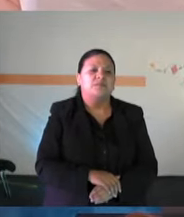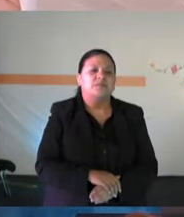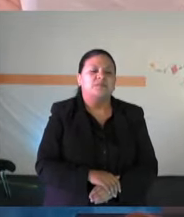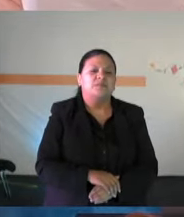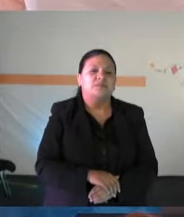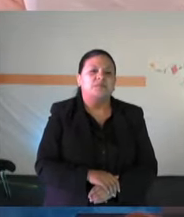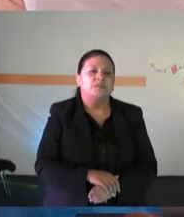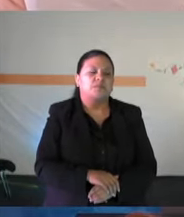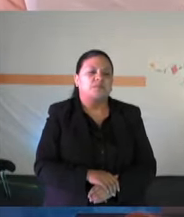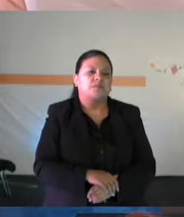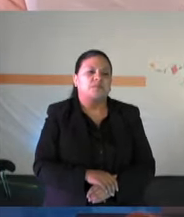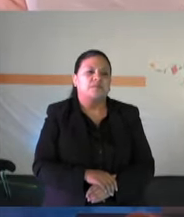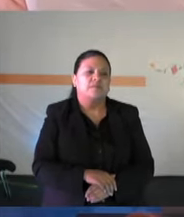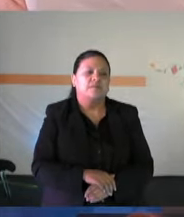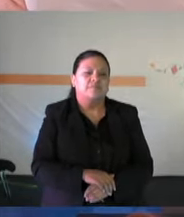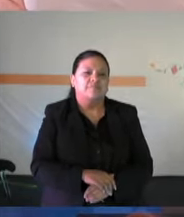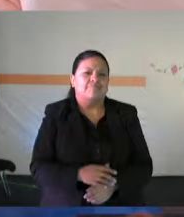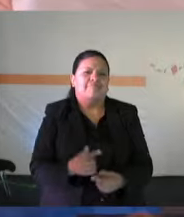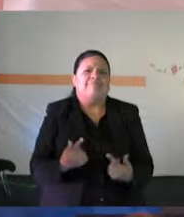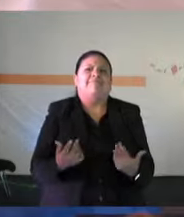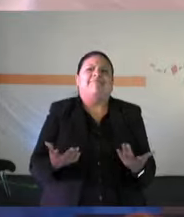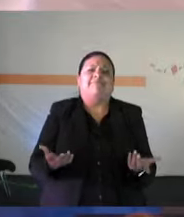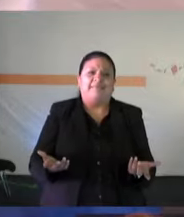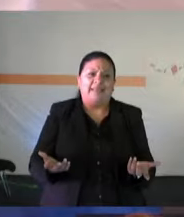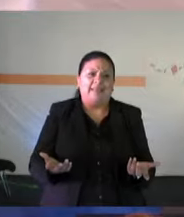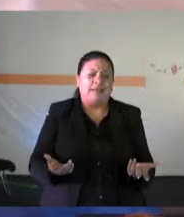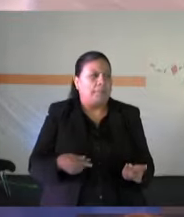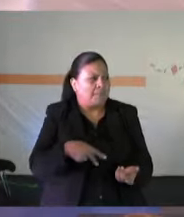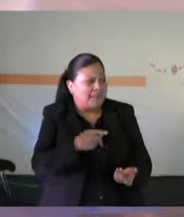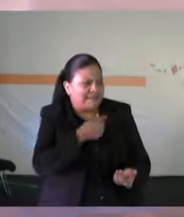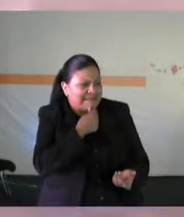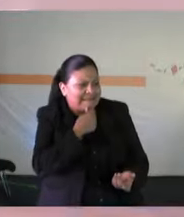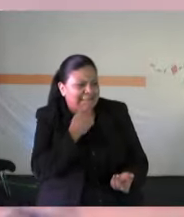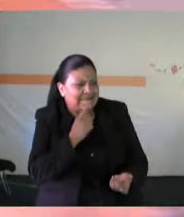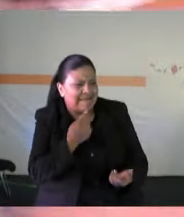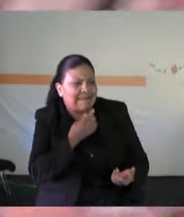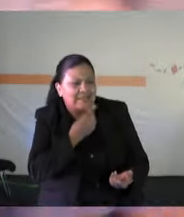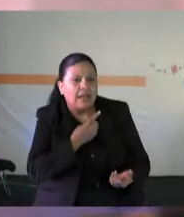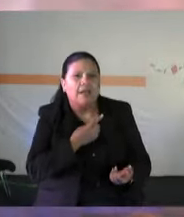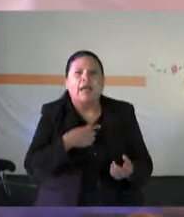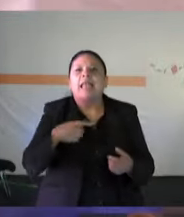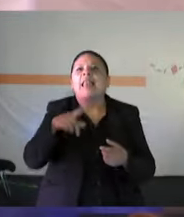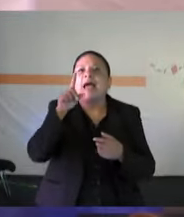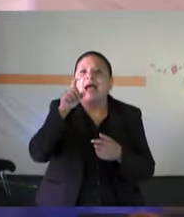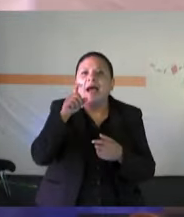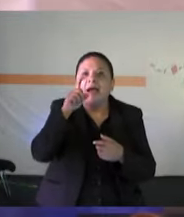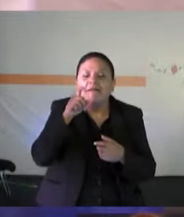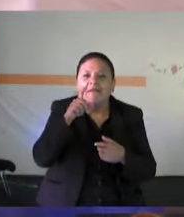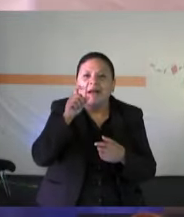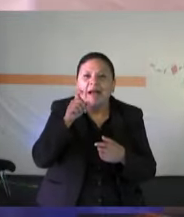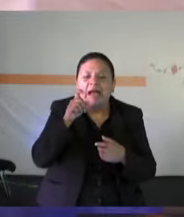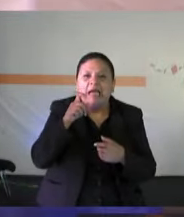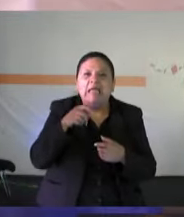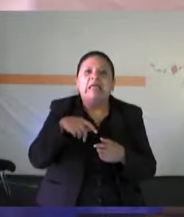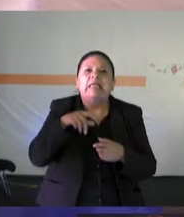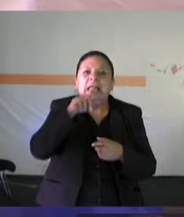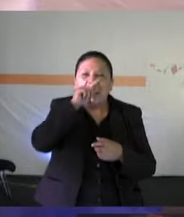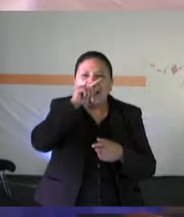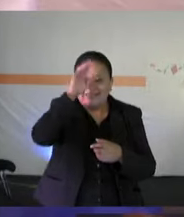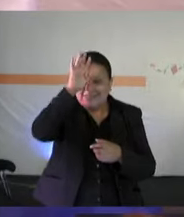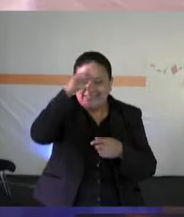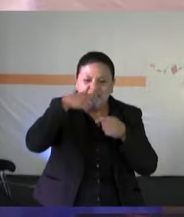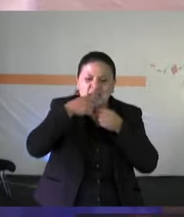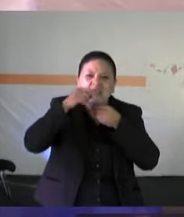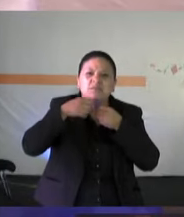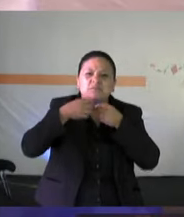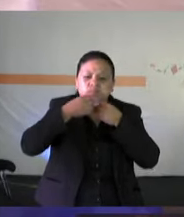locos. ¿Qué? O sea, pero la niña sí conocía el texto. Iba cayendo el agua de gallo. O sea, bueno,